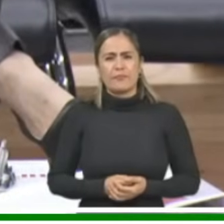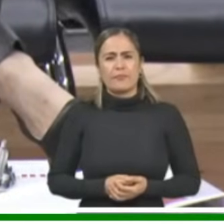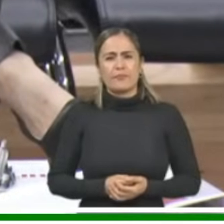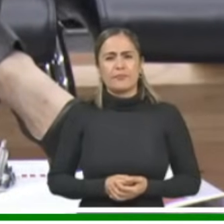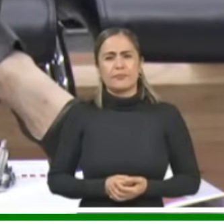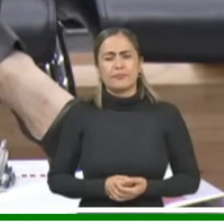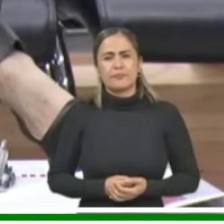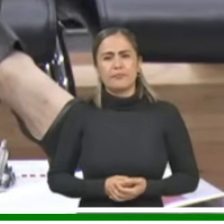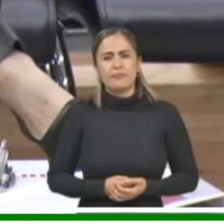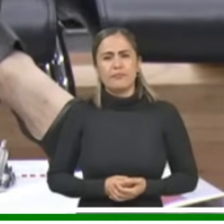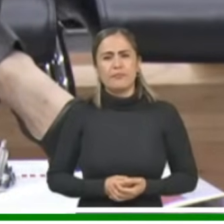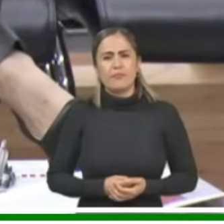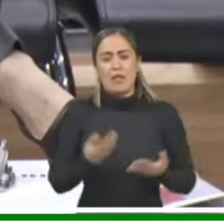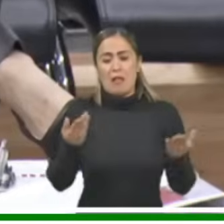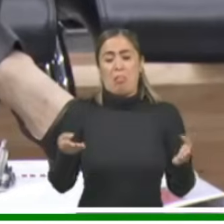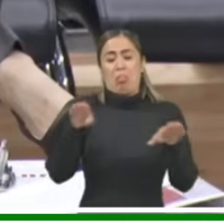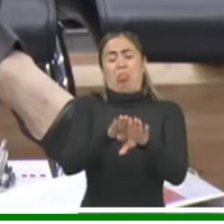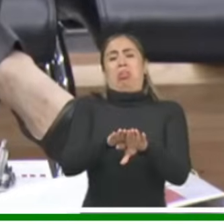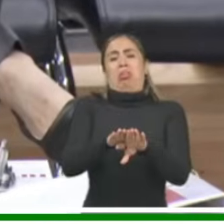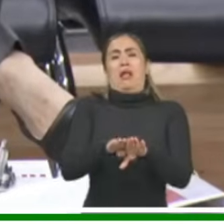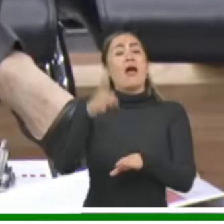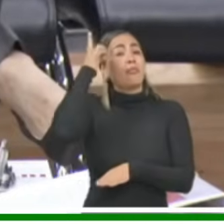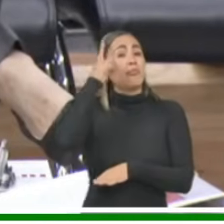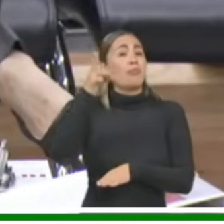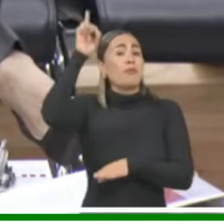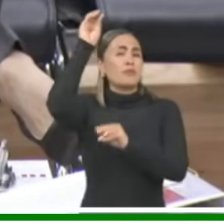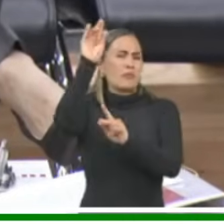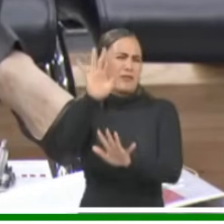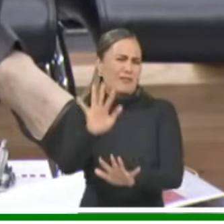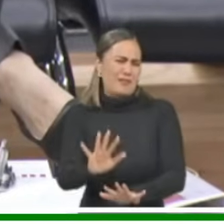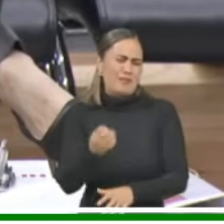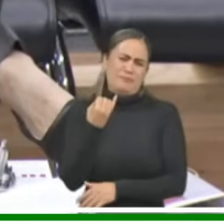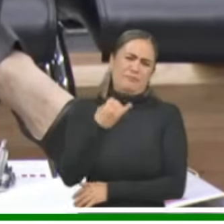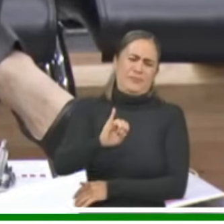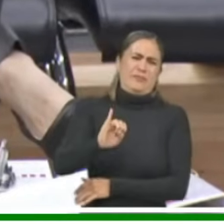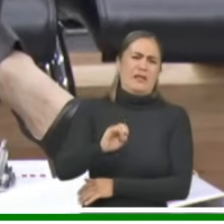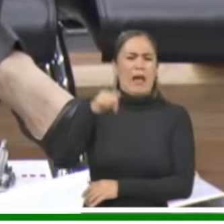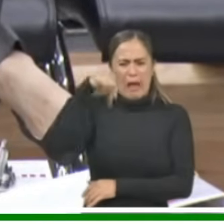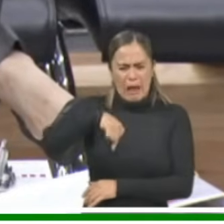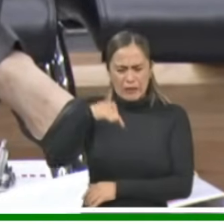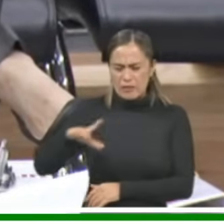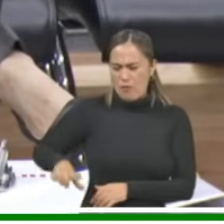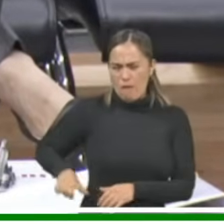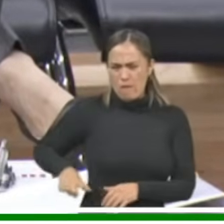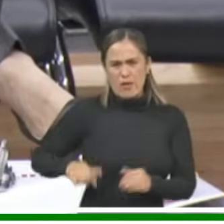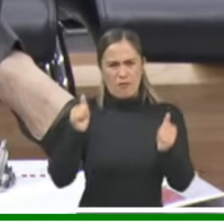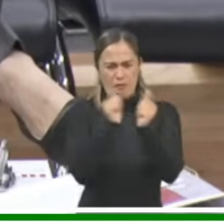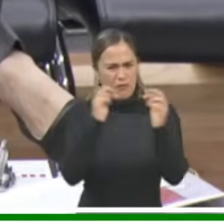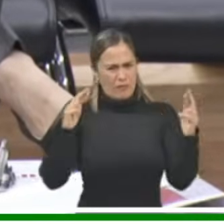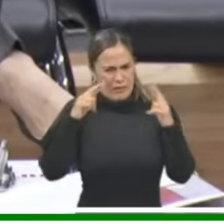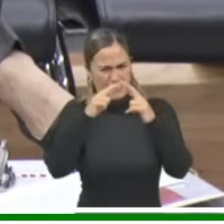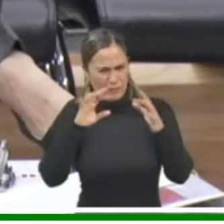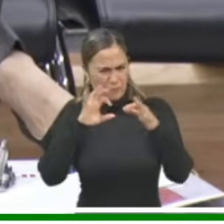planteando que Dios los bendiga. O sea, es una violación al Estado laico y es además